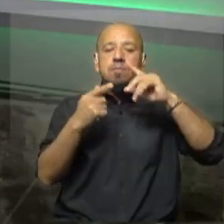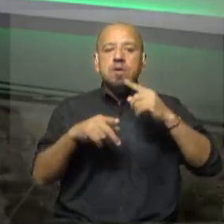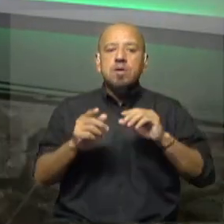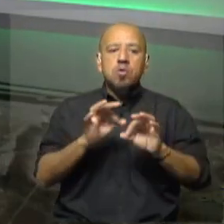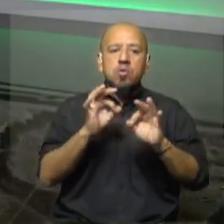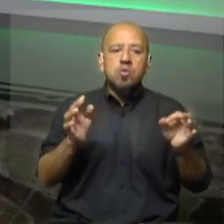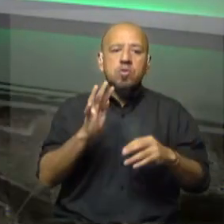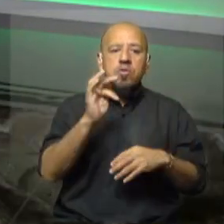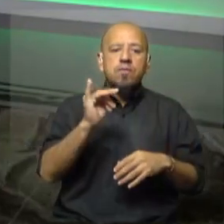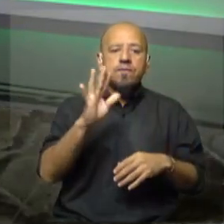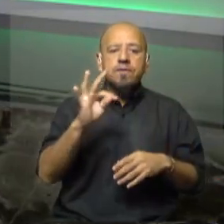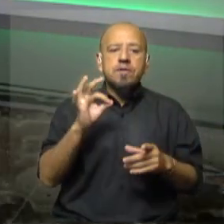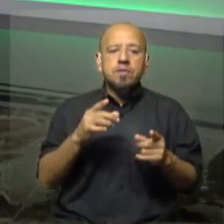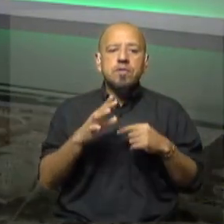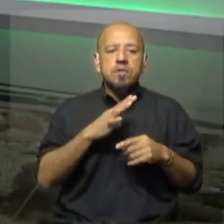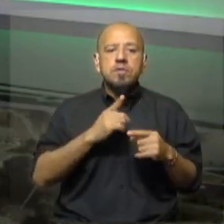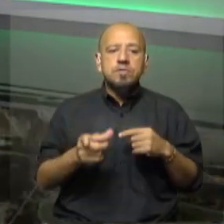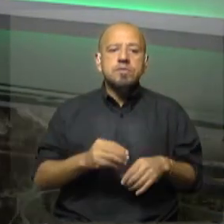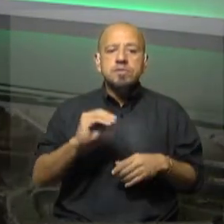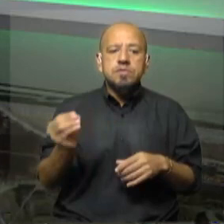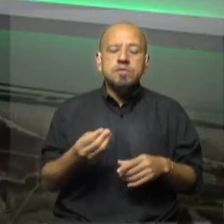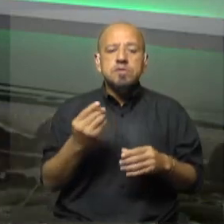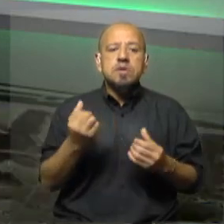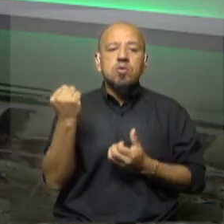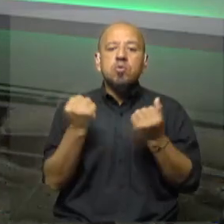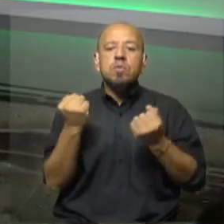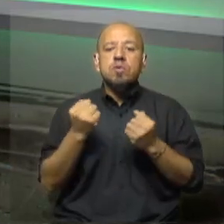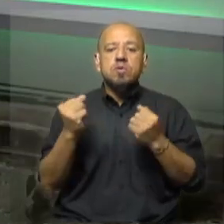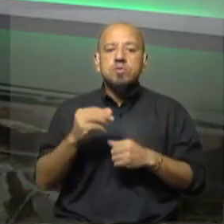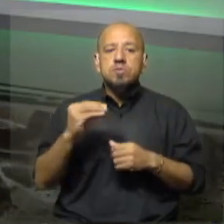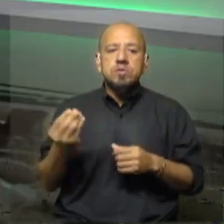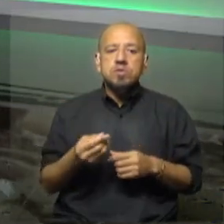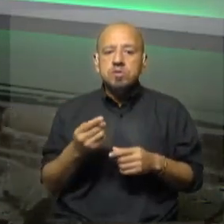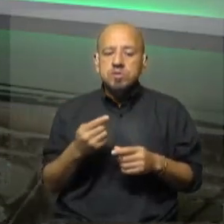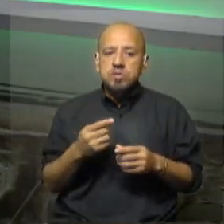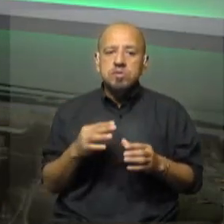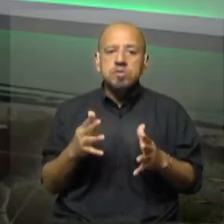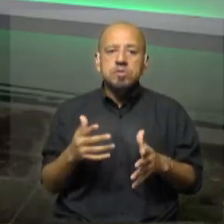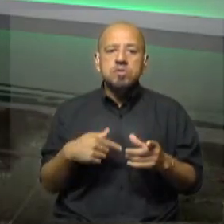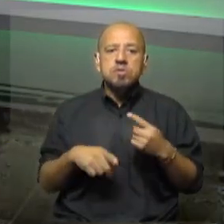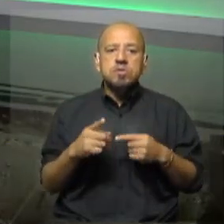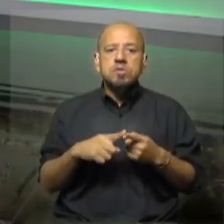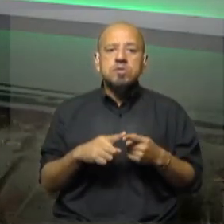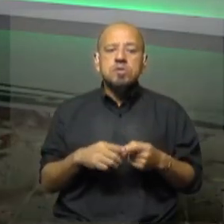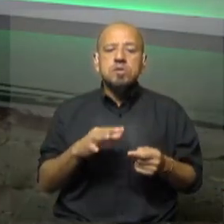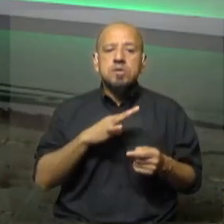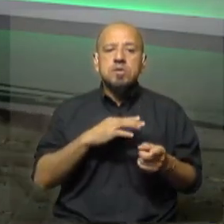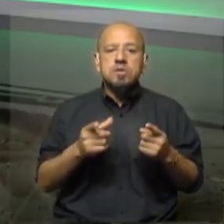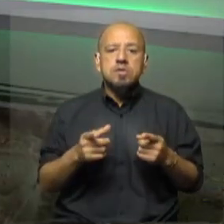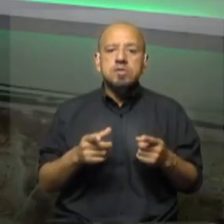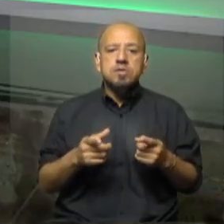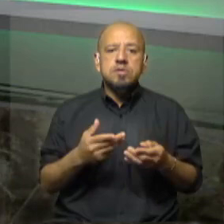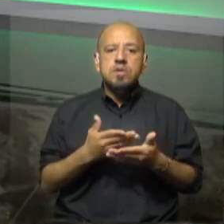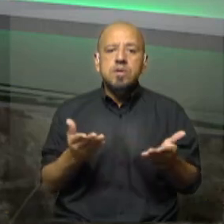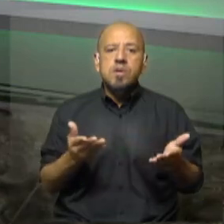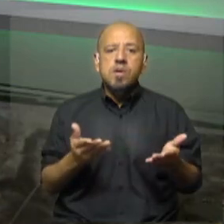fitosanitarios extremos que originen pérdidas económicas no recuperables en el ejercicio agrícola y que afecten